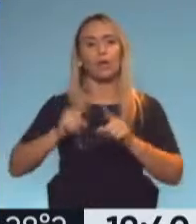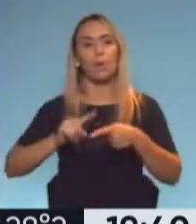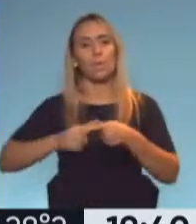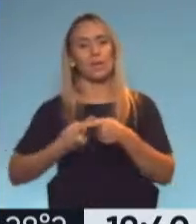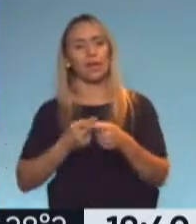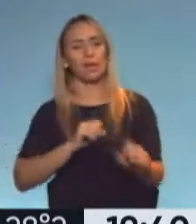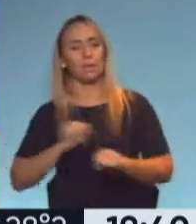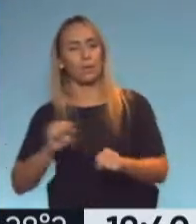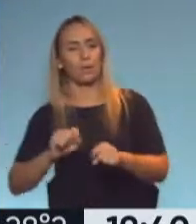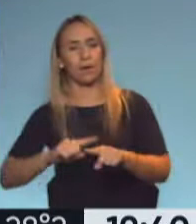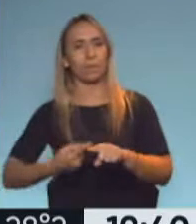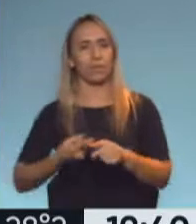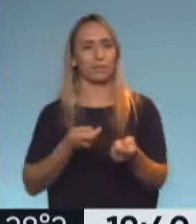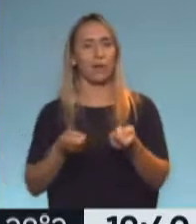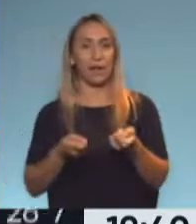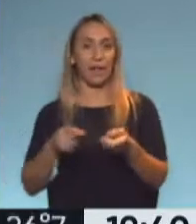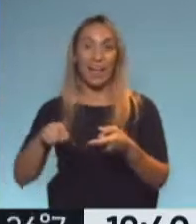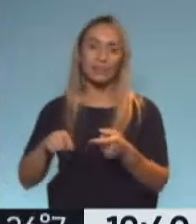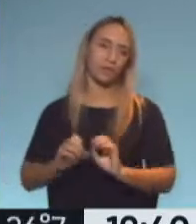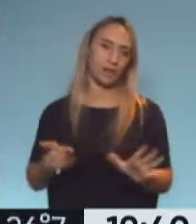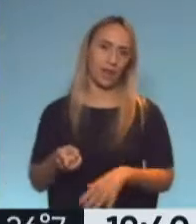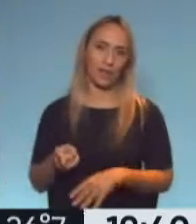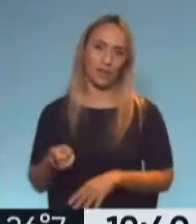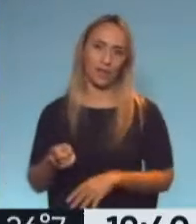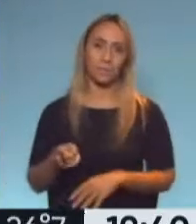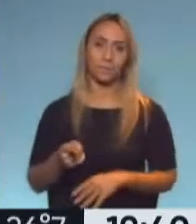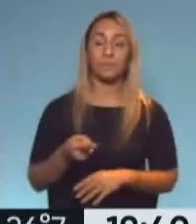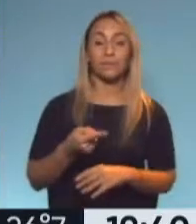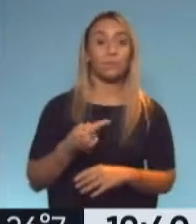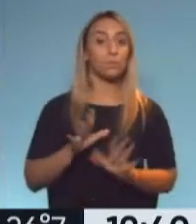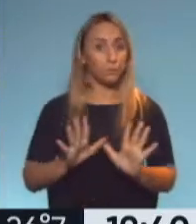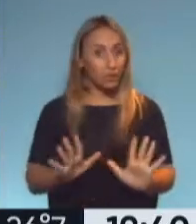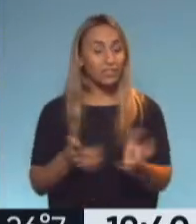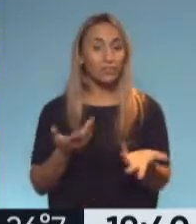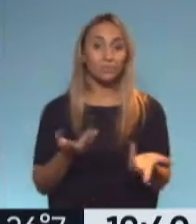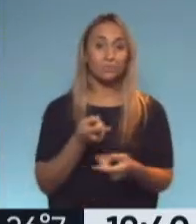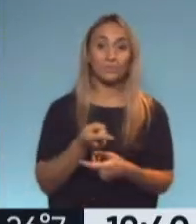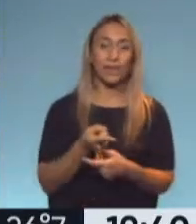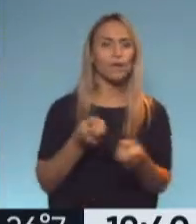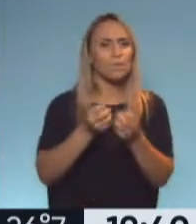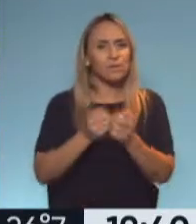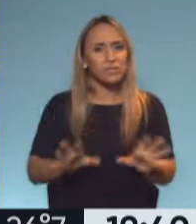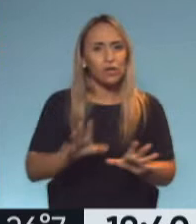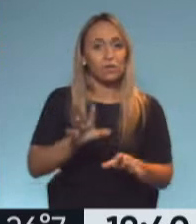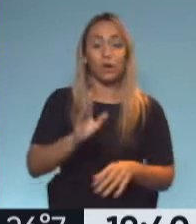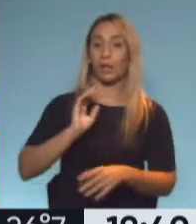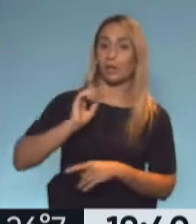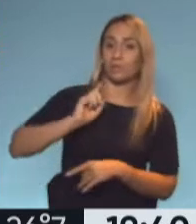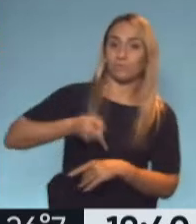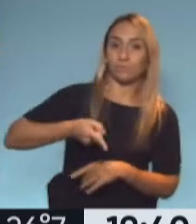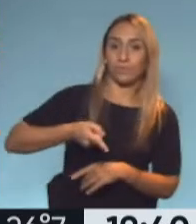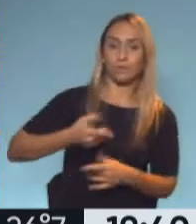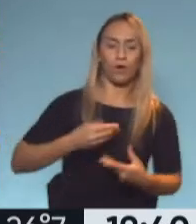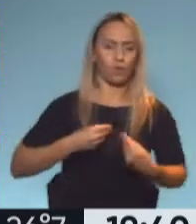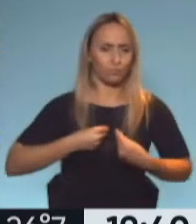ahí es además, donde hemos, perdón, Pedro, pero ahí es donde tuvimos una exacerbación de esa imposición de un